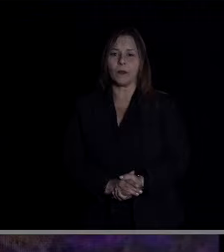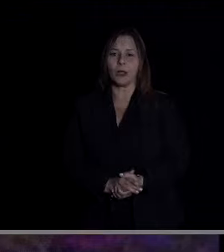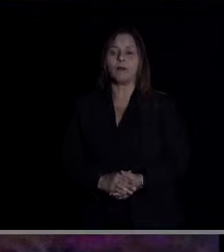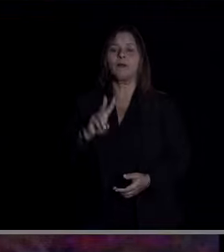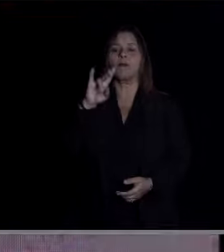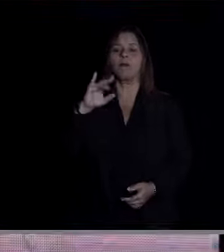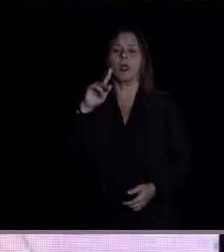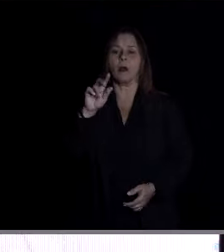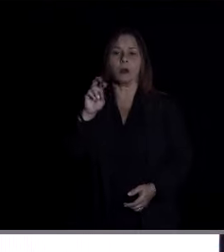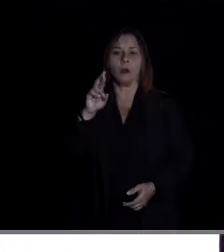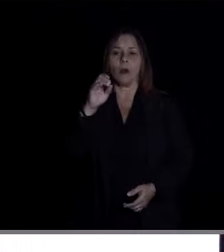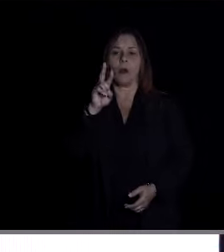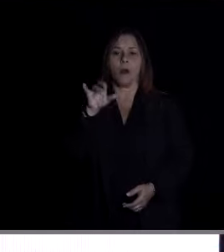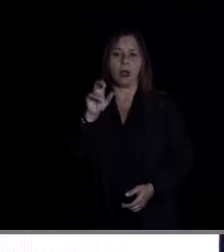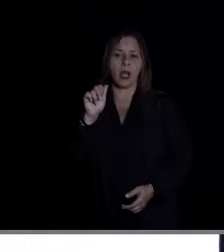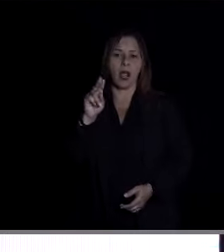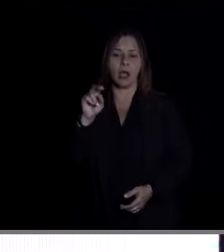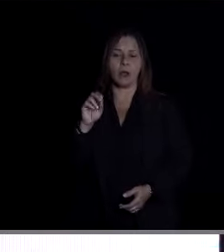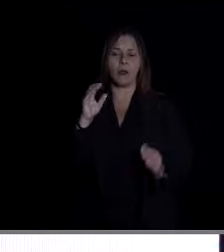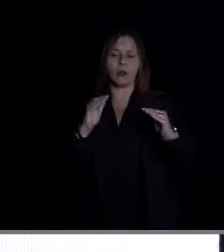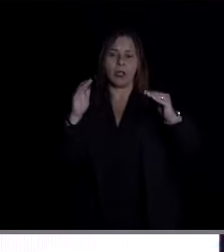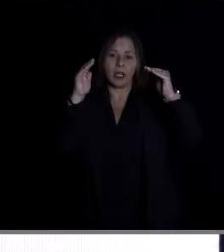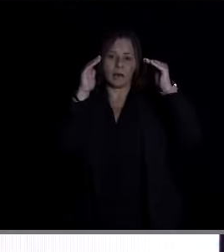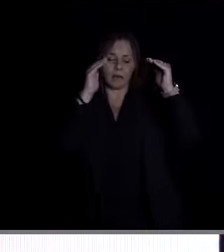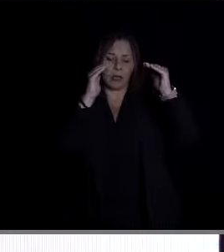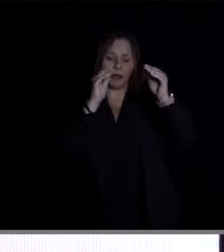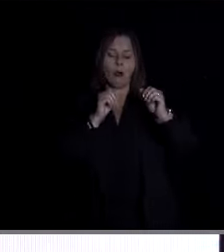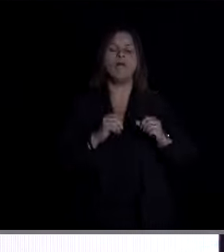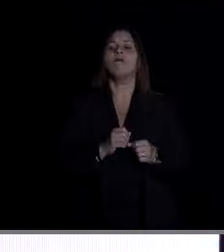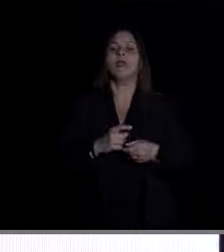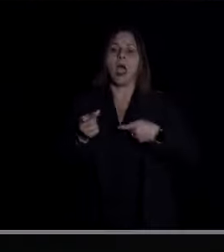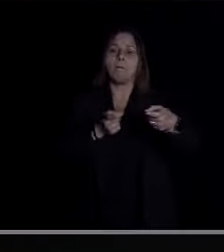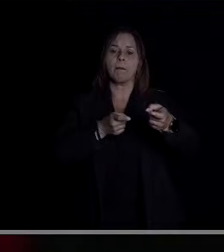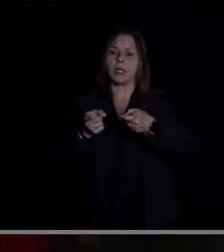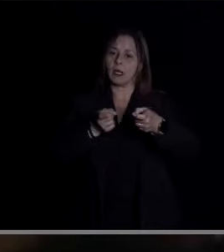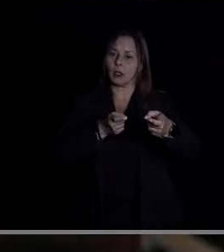Señor Víctor Coriano Reyes, secretario de la Secretaría de Administración.